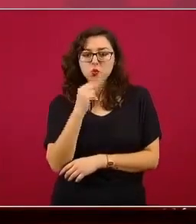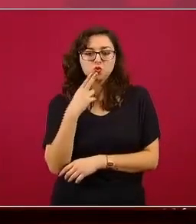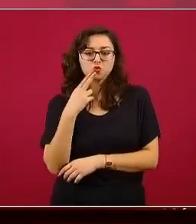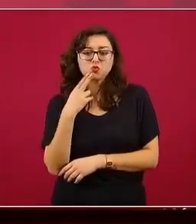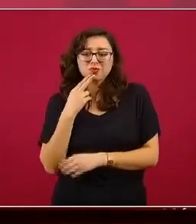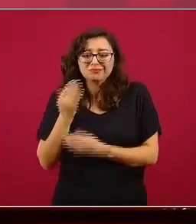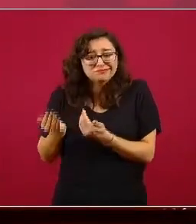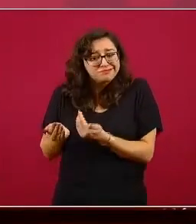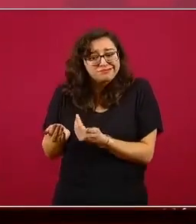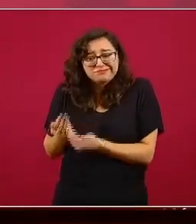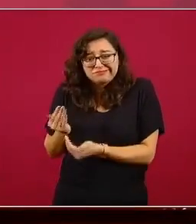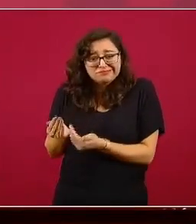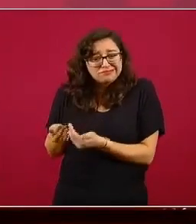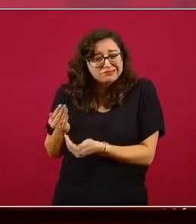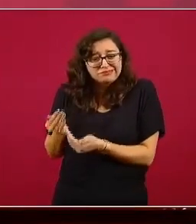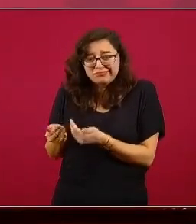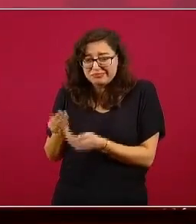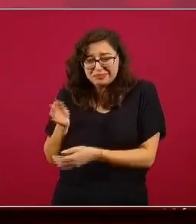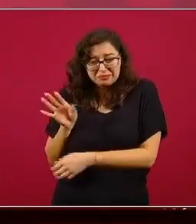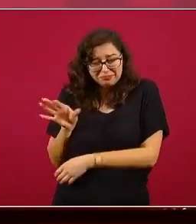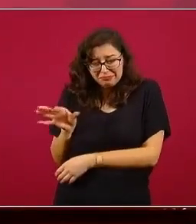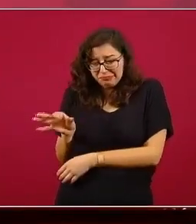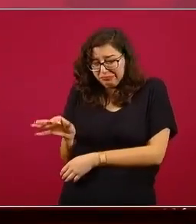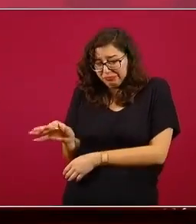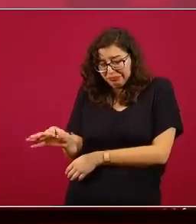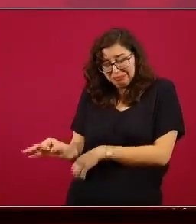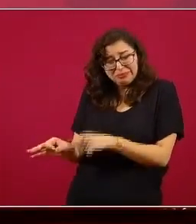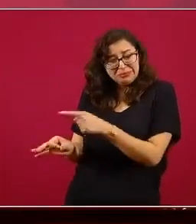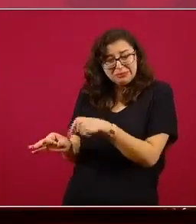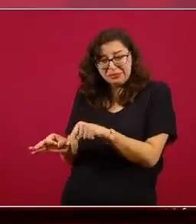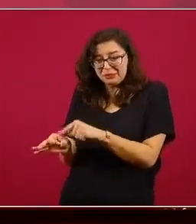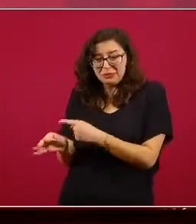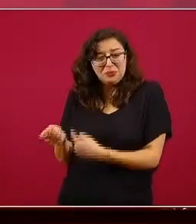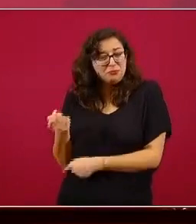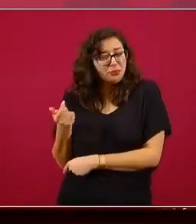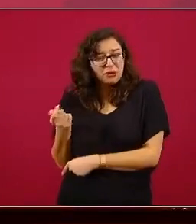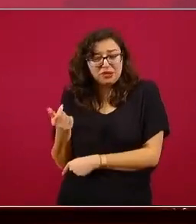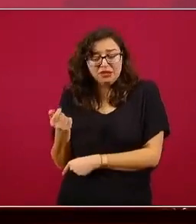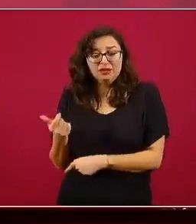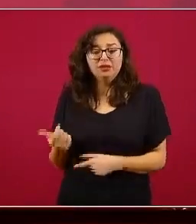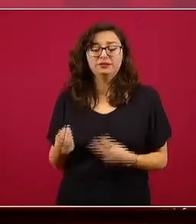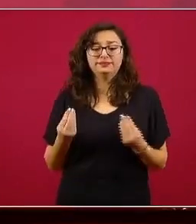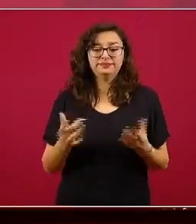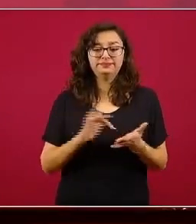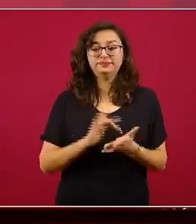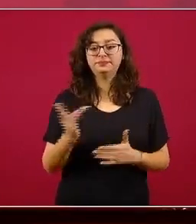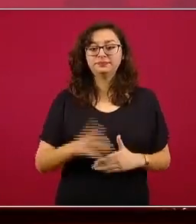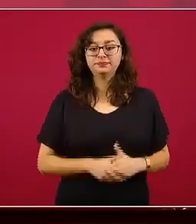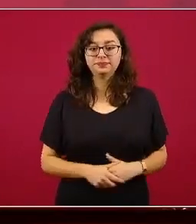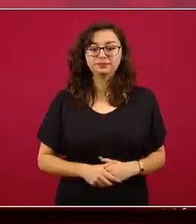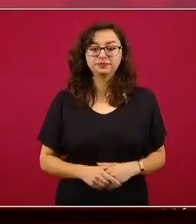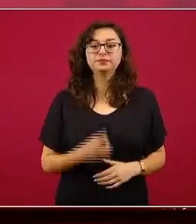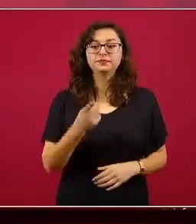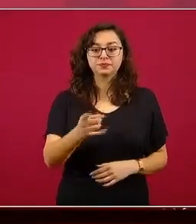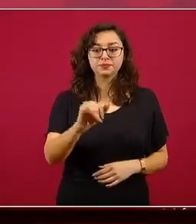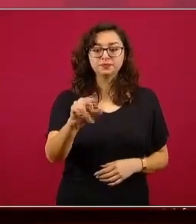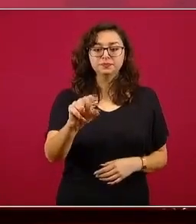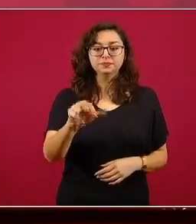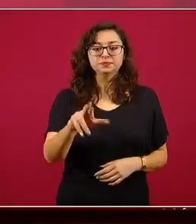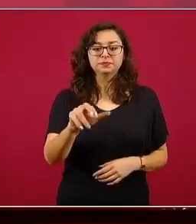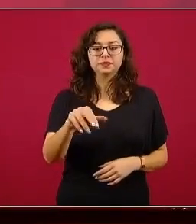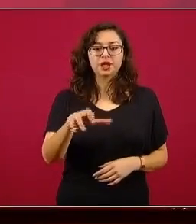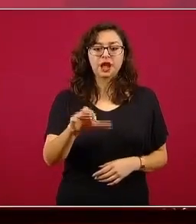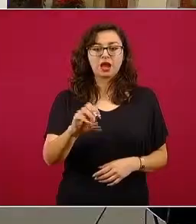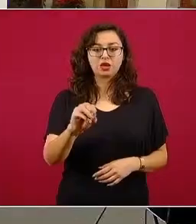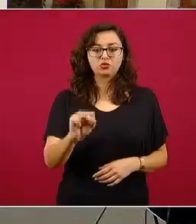pero son una minoría muy minoritaria, muy pequeña, afortunadamente. Muchas gracias. Juan Carlos Machorro, AM Noticias